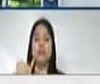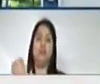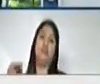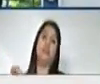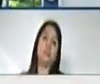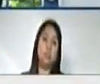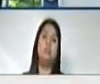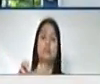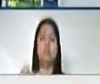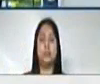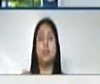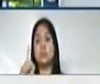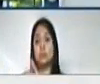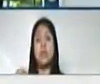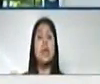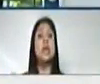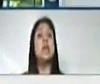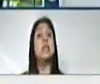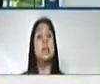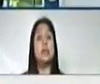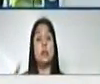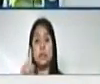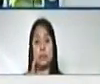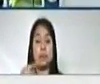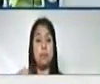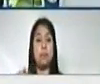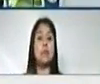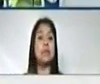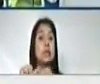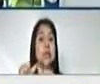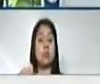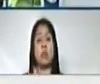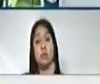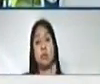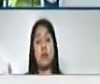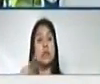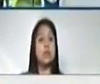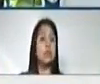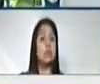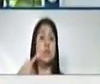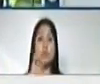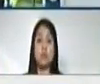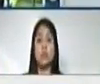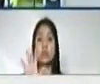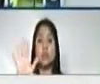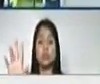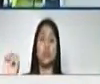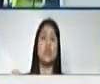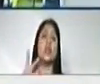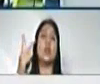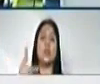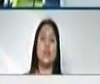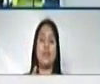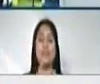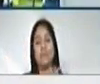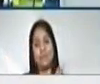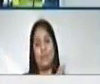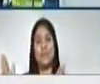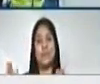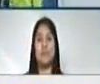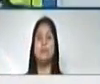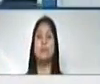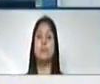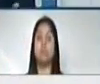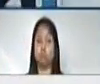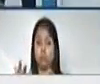no solo en Guatemala, esto es a nivel mundial, hay que tenerlo claro. Si no, estaríamos hablando de que, por ejemplo, las grandes naciones, las grandes potencias del